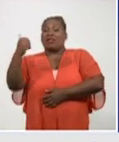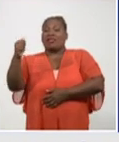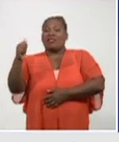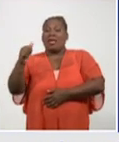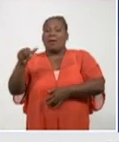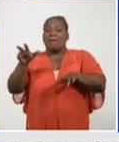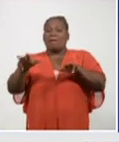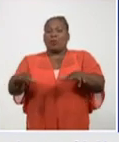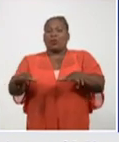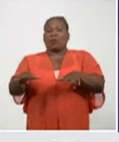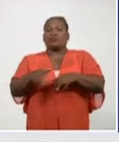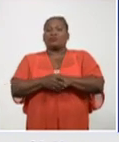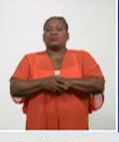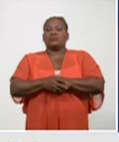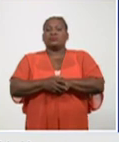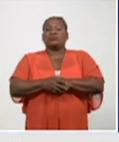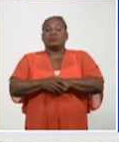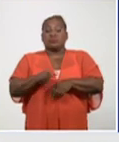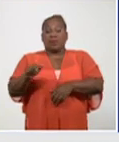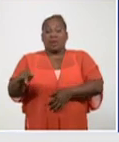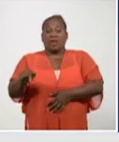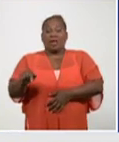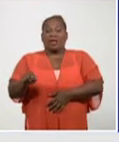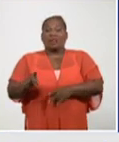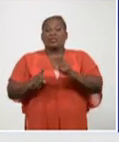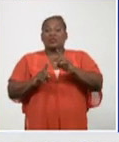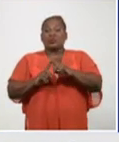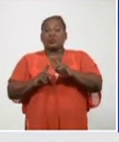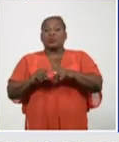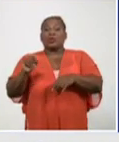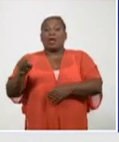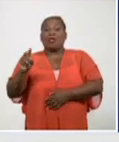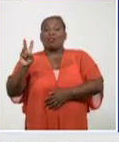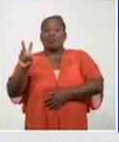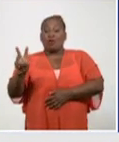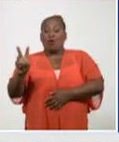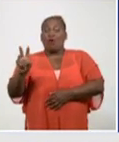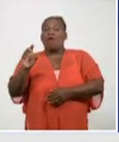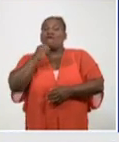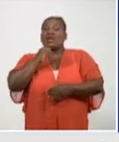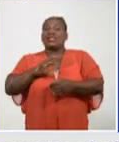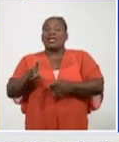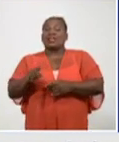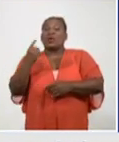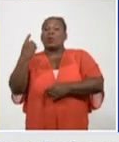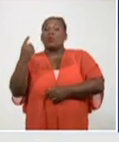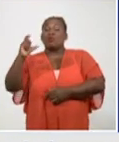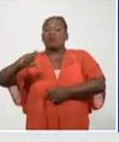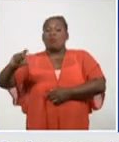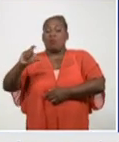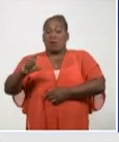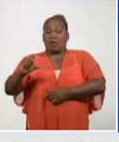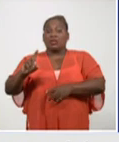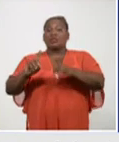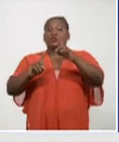casos importados, 2 de Vertiente, 1 de Camagüey.